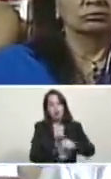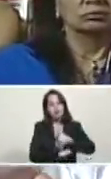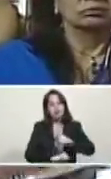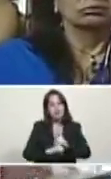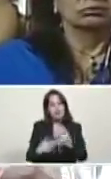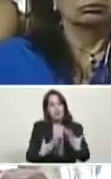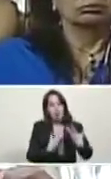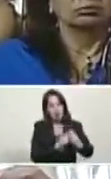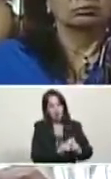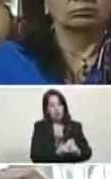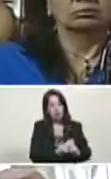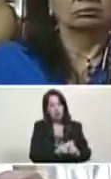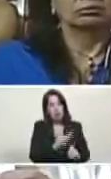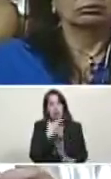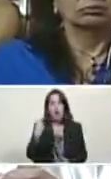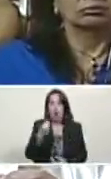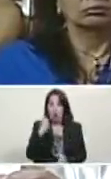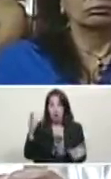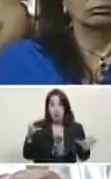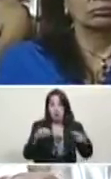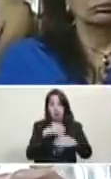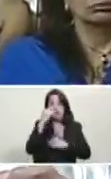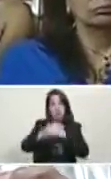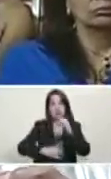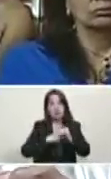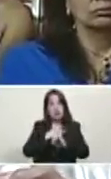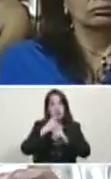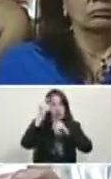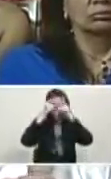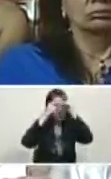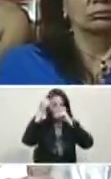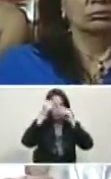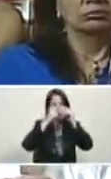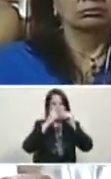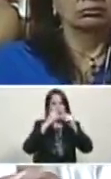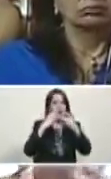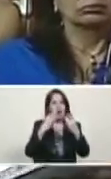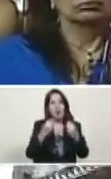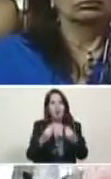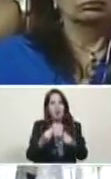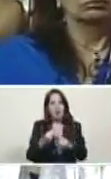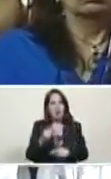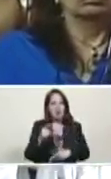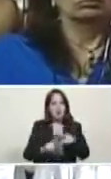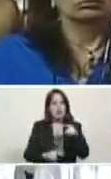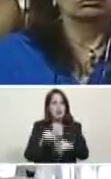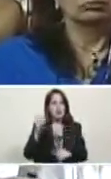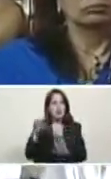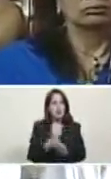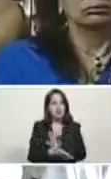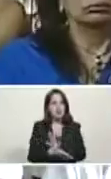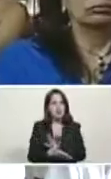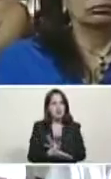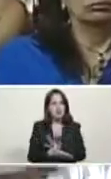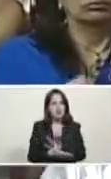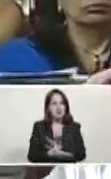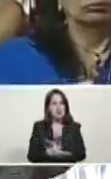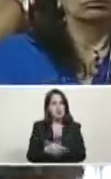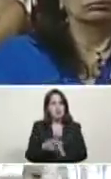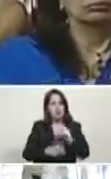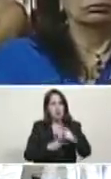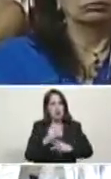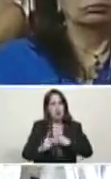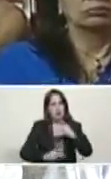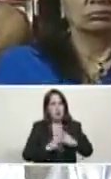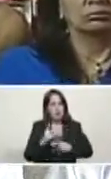que nosotros como jóvenes de la brigada internacionalista che guevara y además queremos construir un proceso permanente de solidaridad este fue un